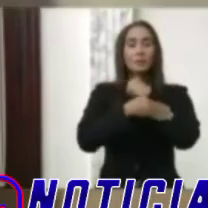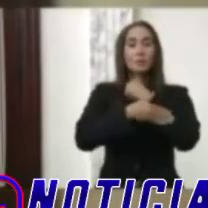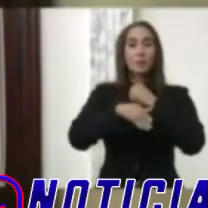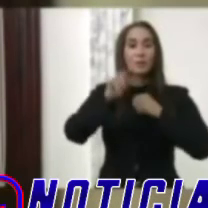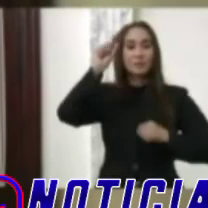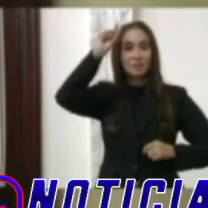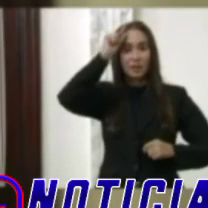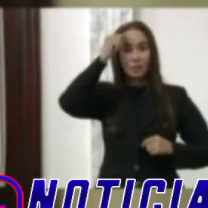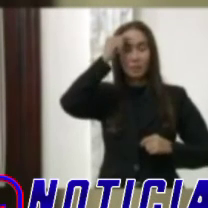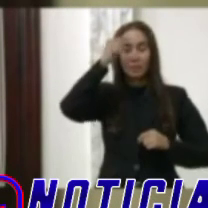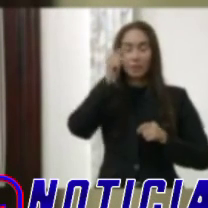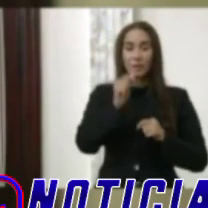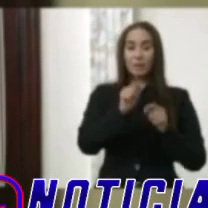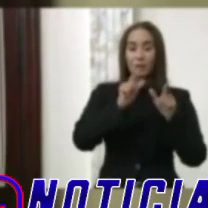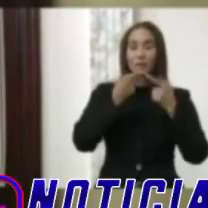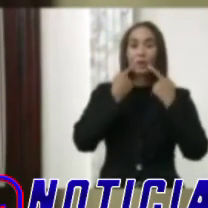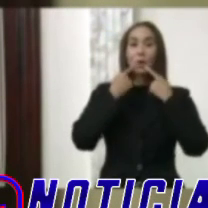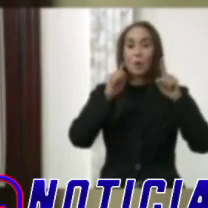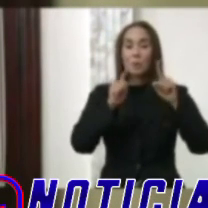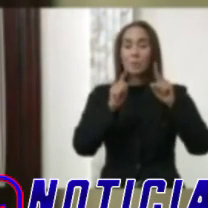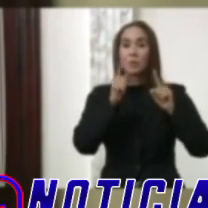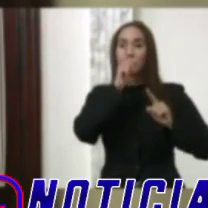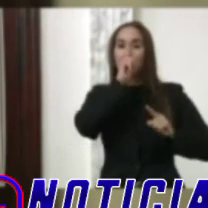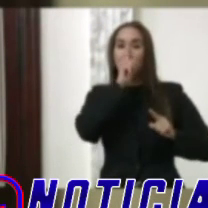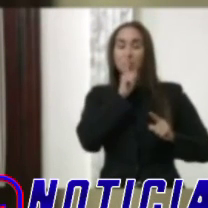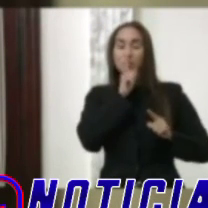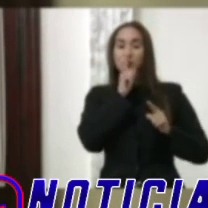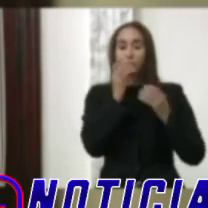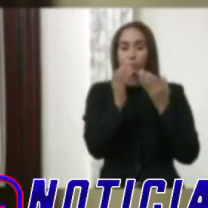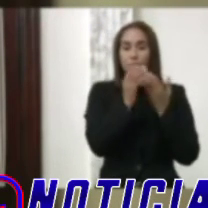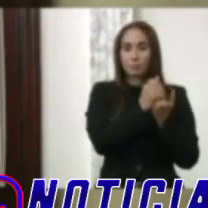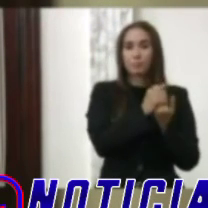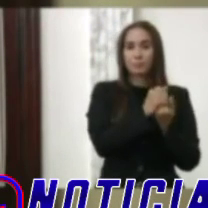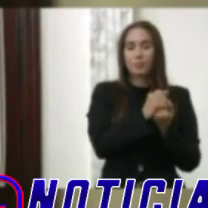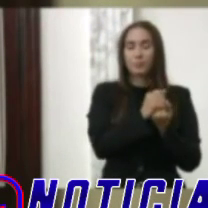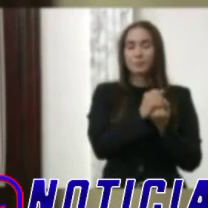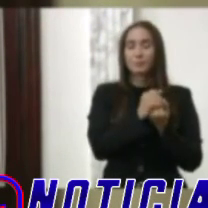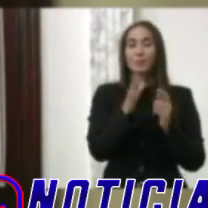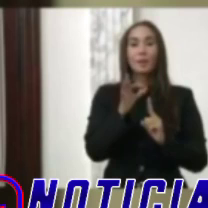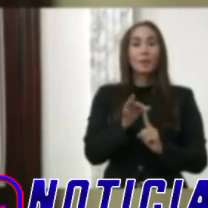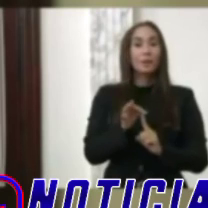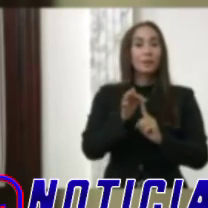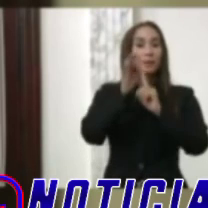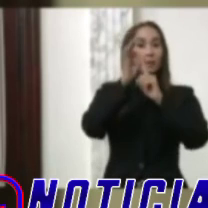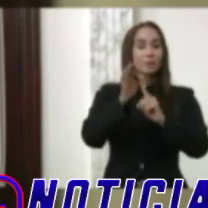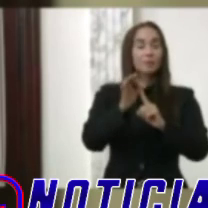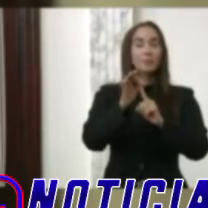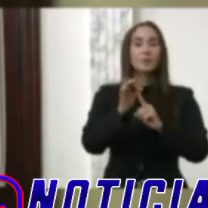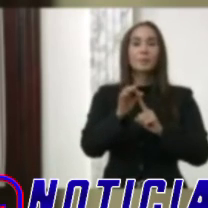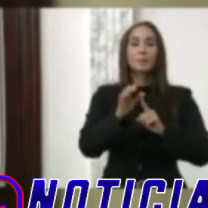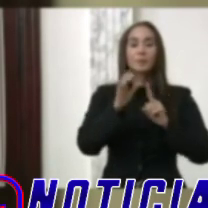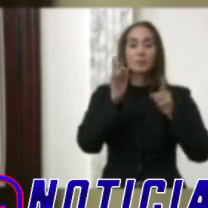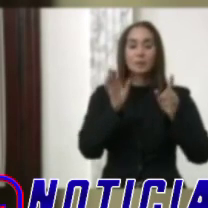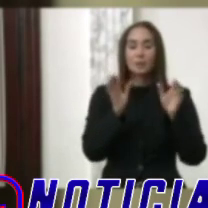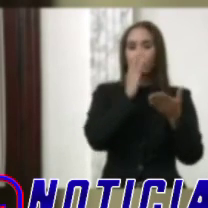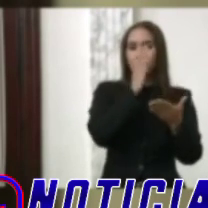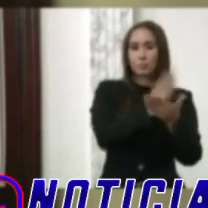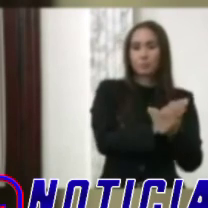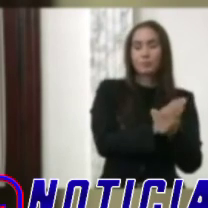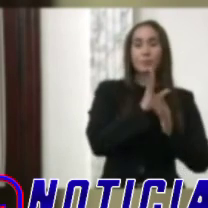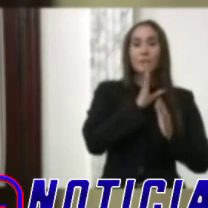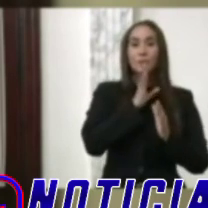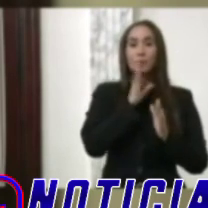que reniegan de todas las libertades, especialmente las que se relacionan con la expresión. Aún